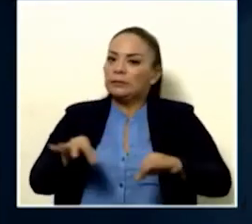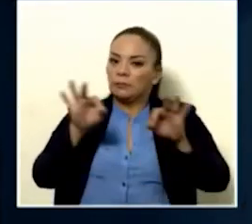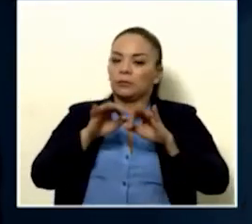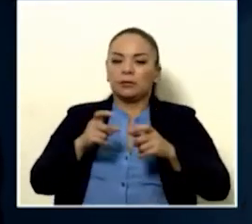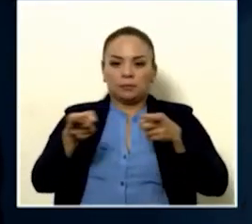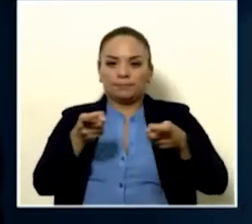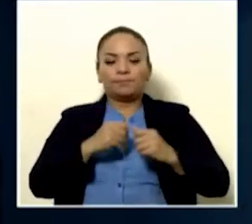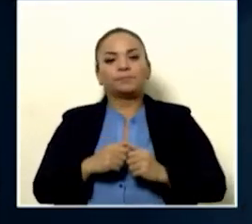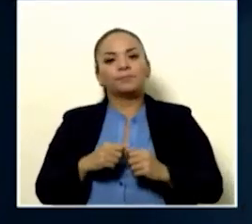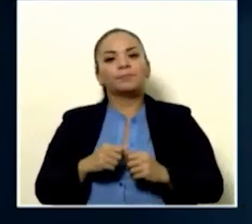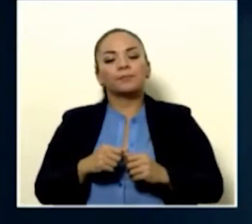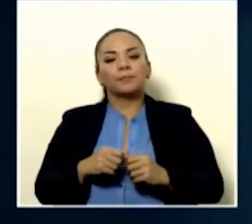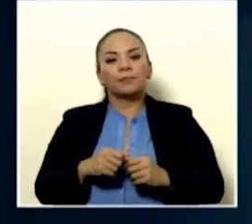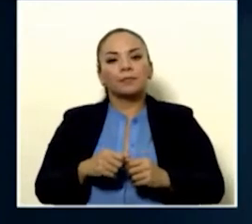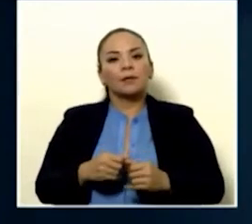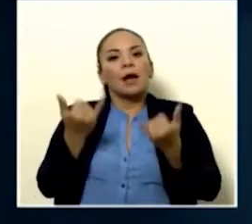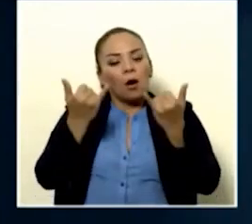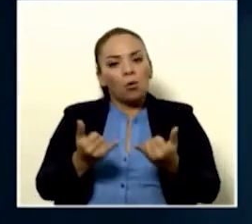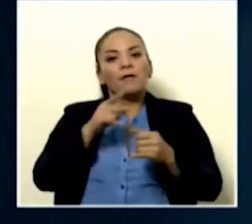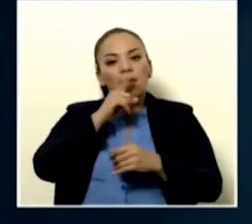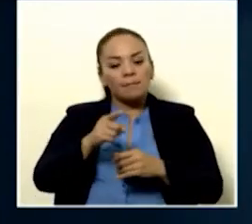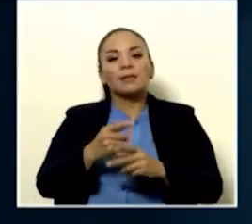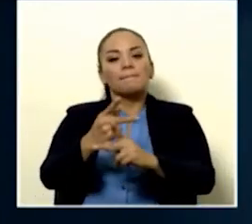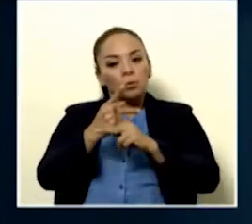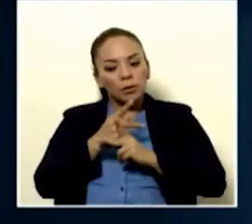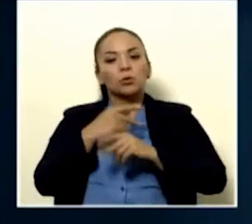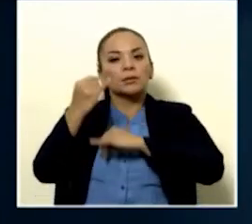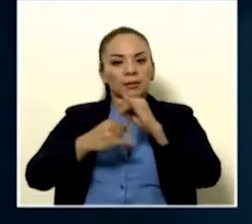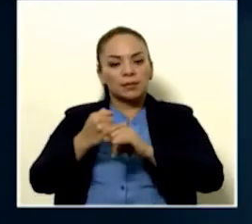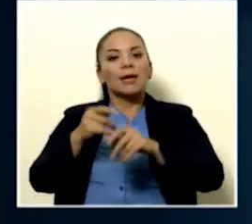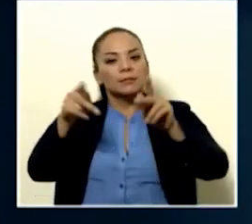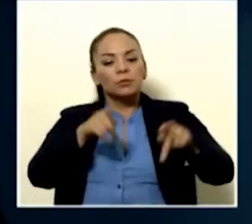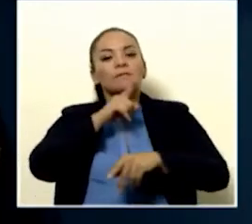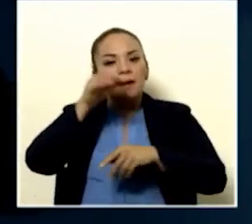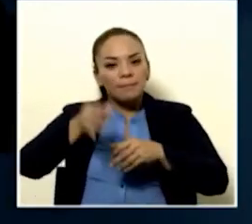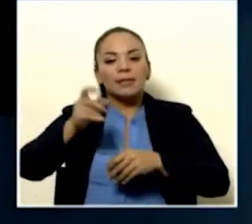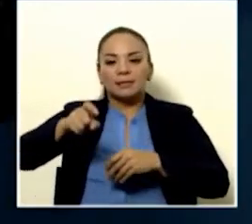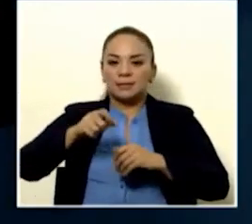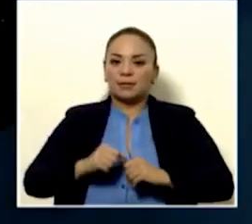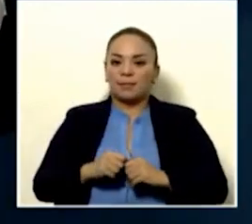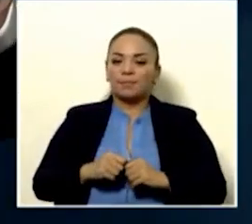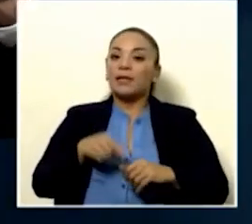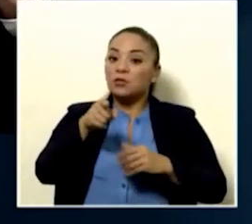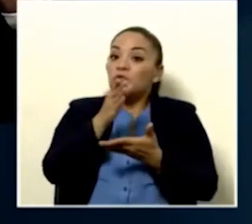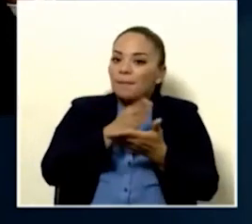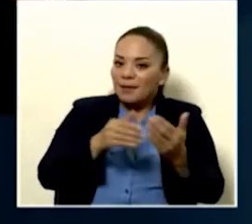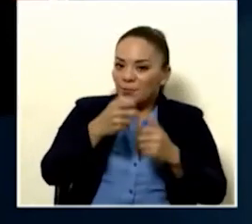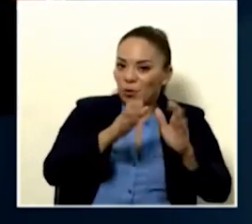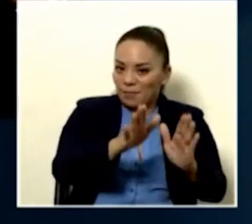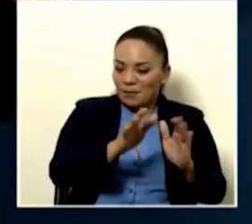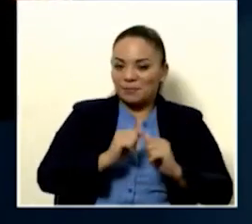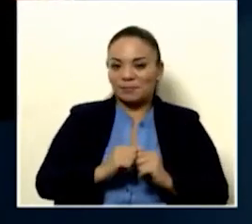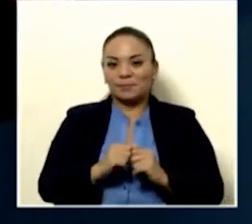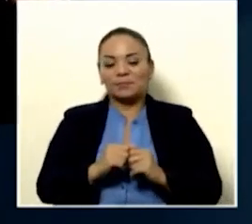llegue esa institución de protección internacional a quien verdaderamente lo necesita. Pero eso es solo una parte del problema. Ese